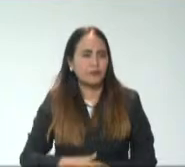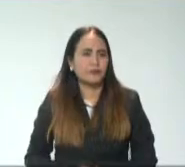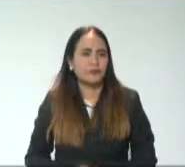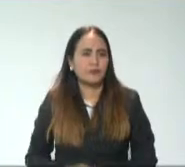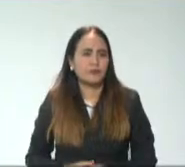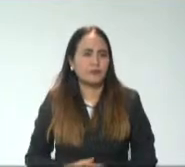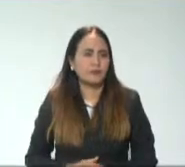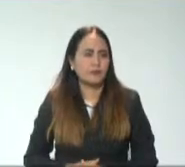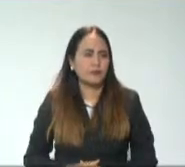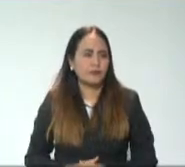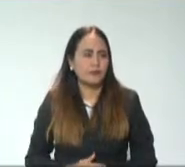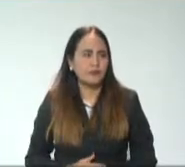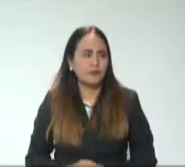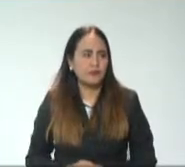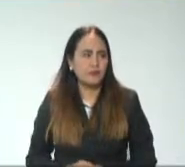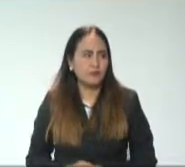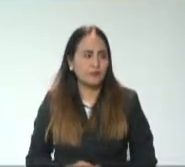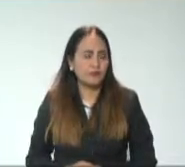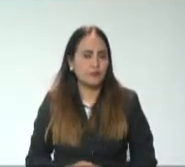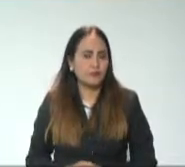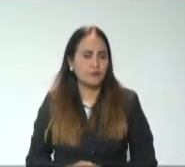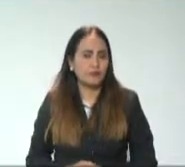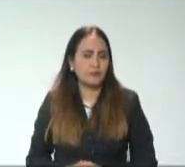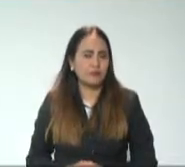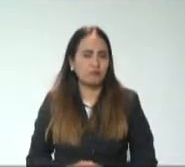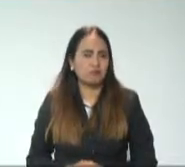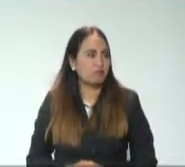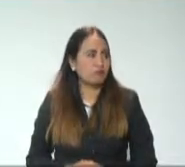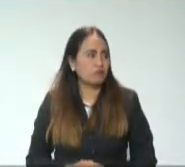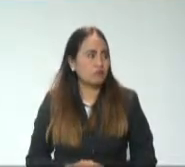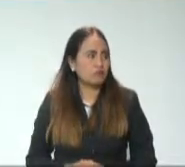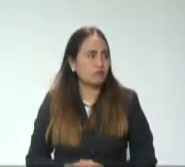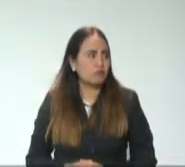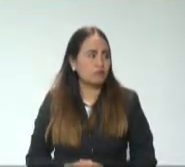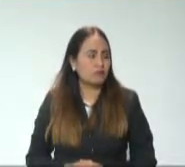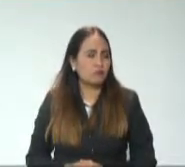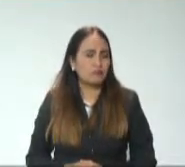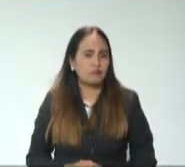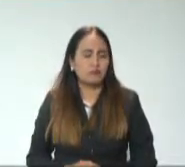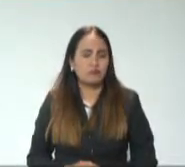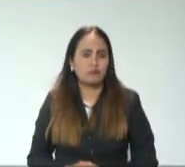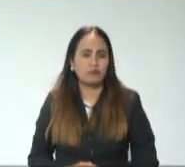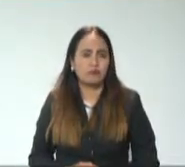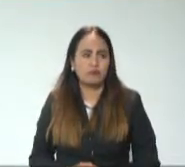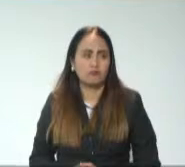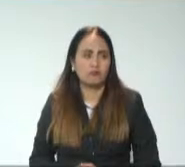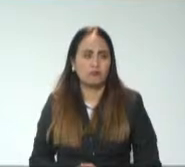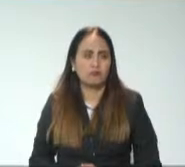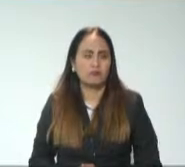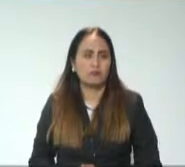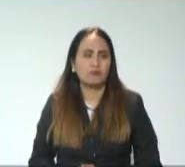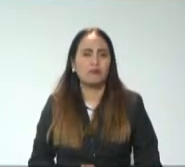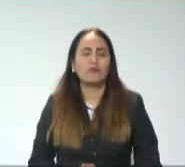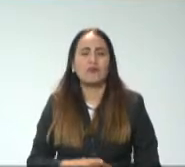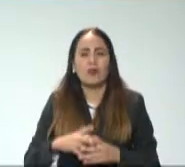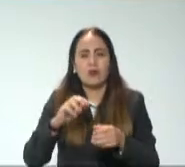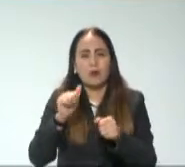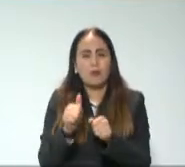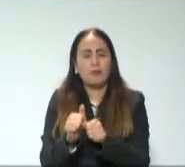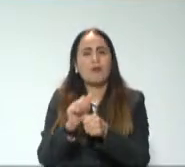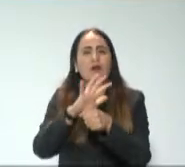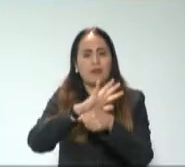información y por supuesto eh Cuando eh surgió la la la pandemia cuando irrumpió la la pandemia